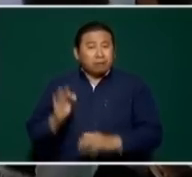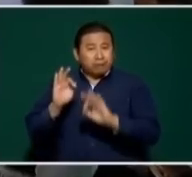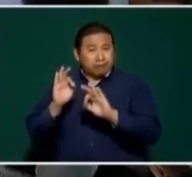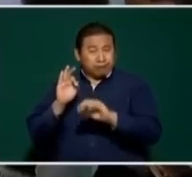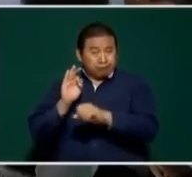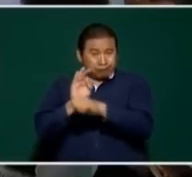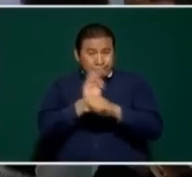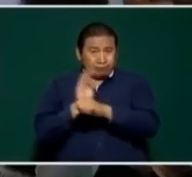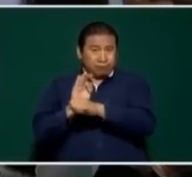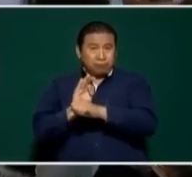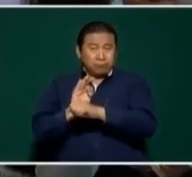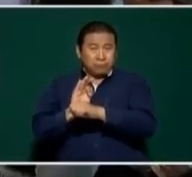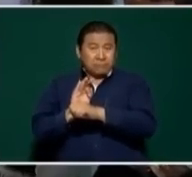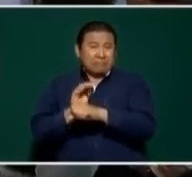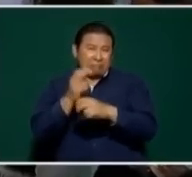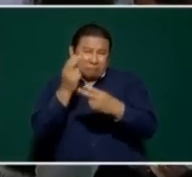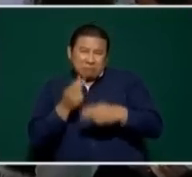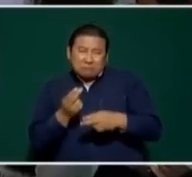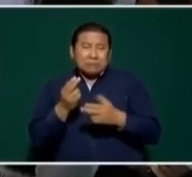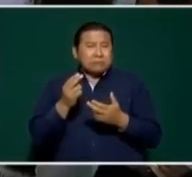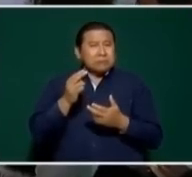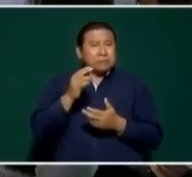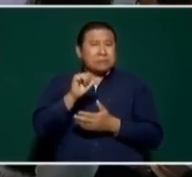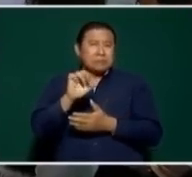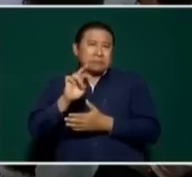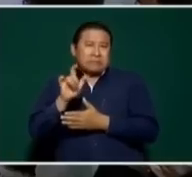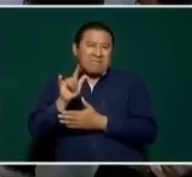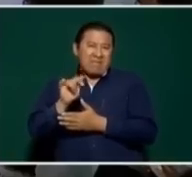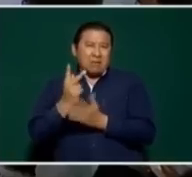enfrentar el asunto del sargazo.